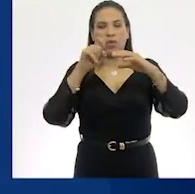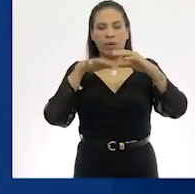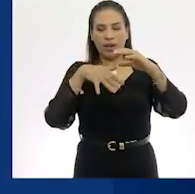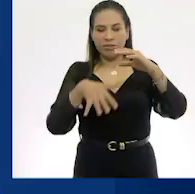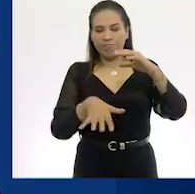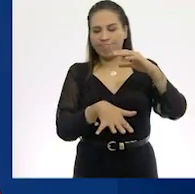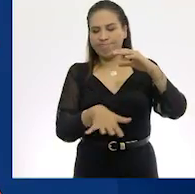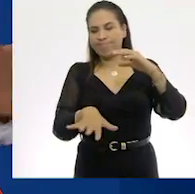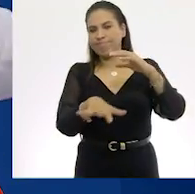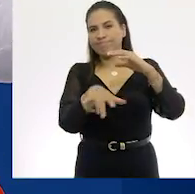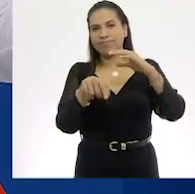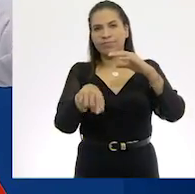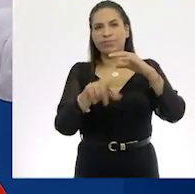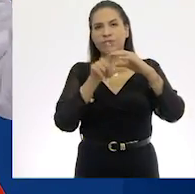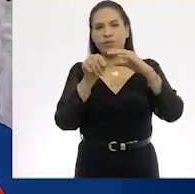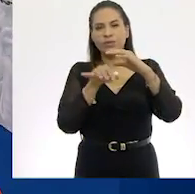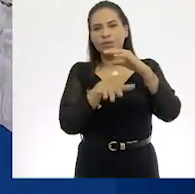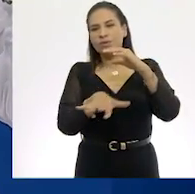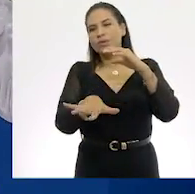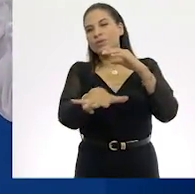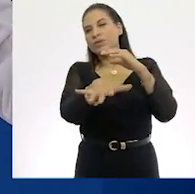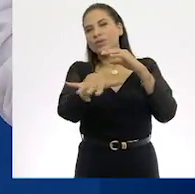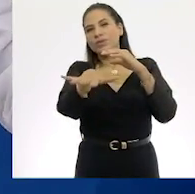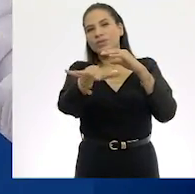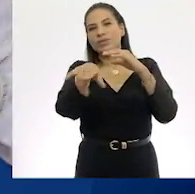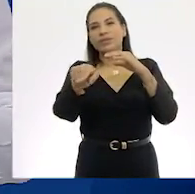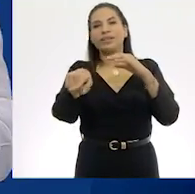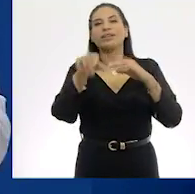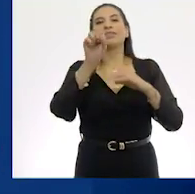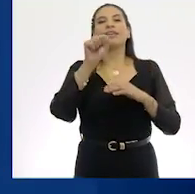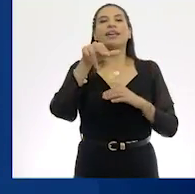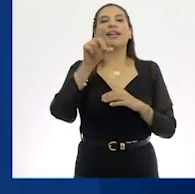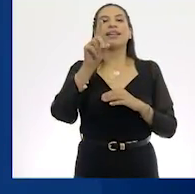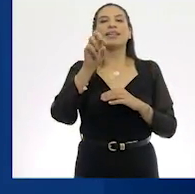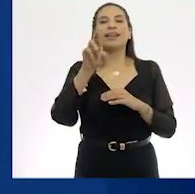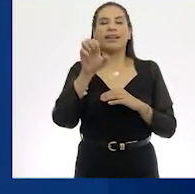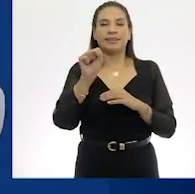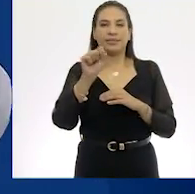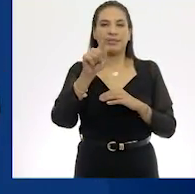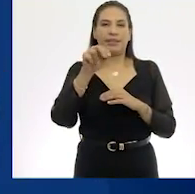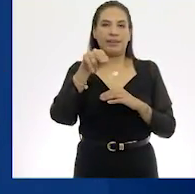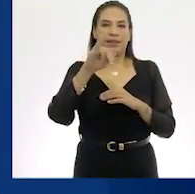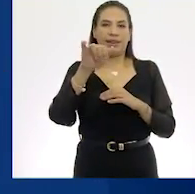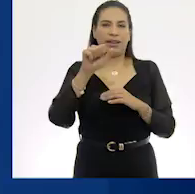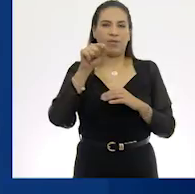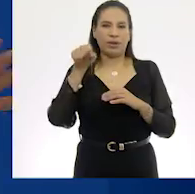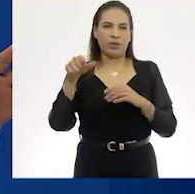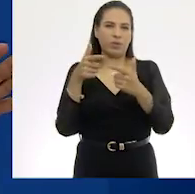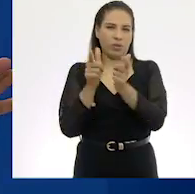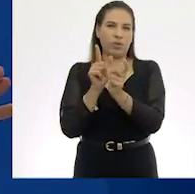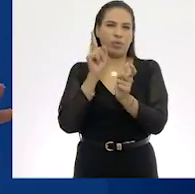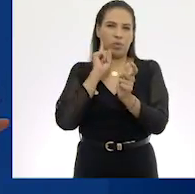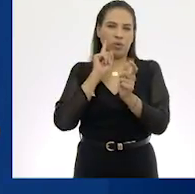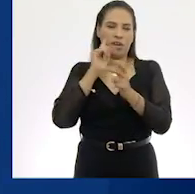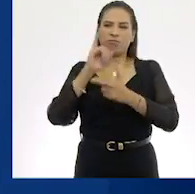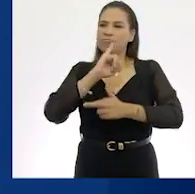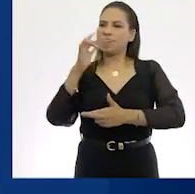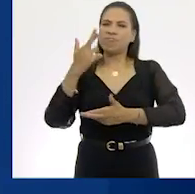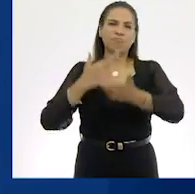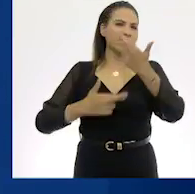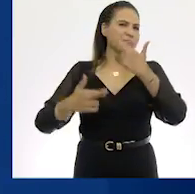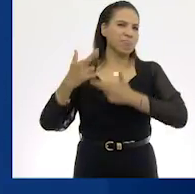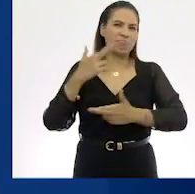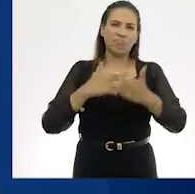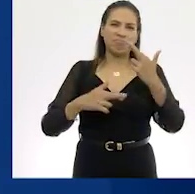al agua que fue a salir a San Andrés Tenejapa. Las chihuis nunca volvieron